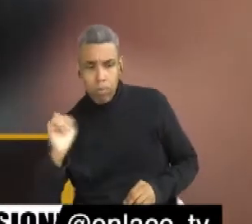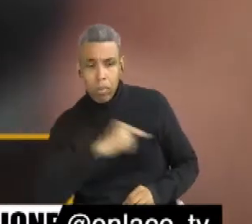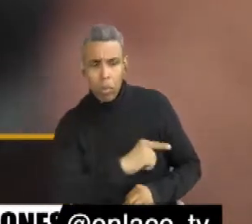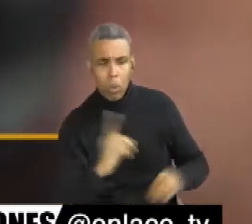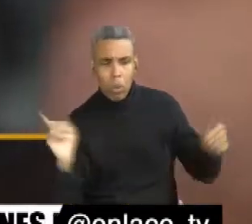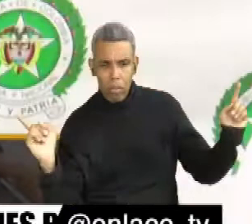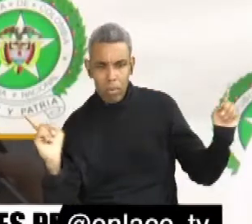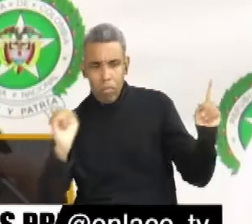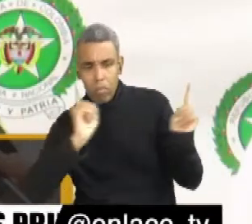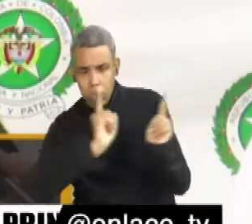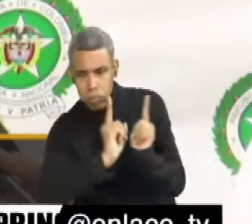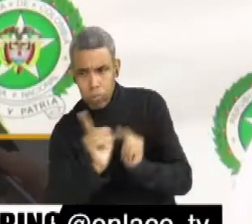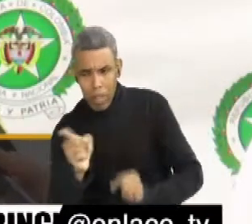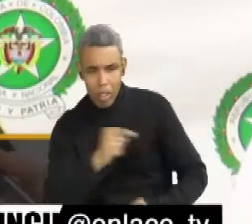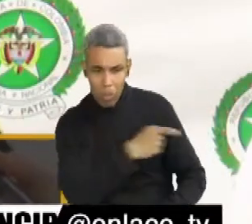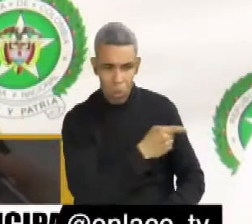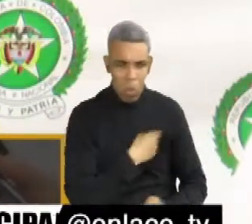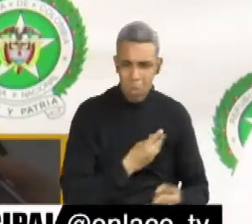a recibirlo.